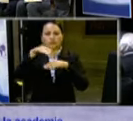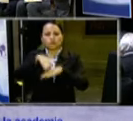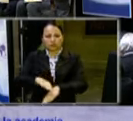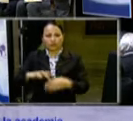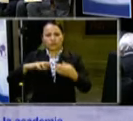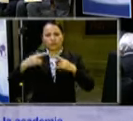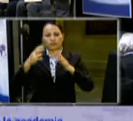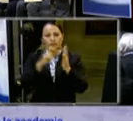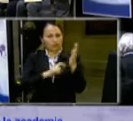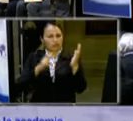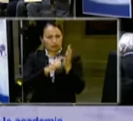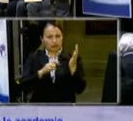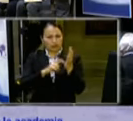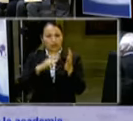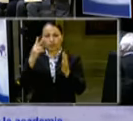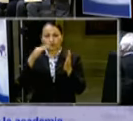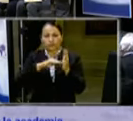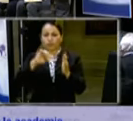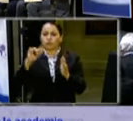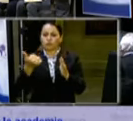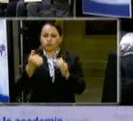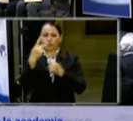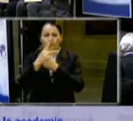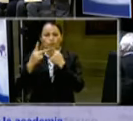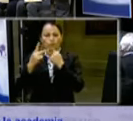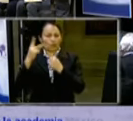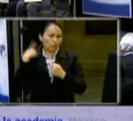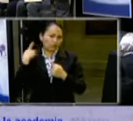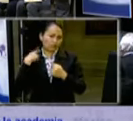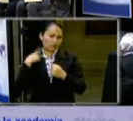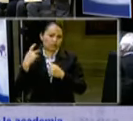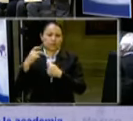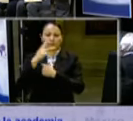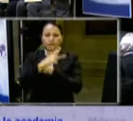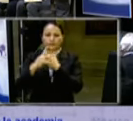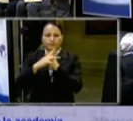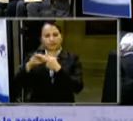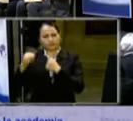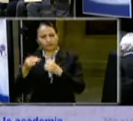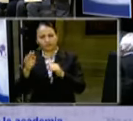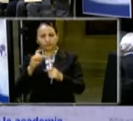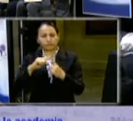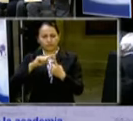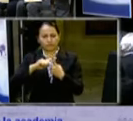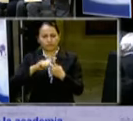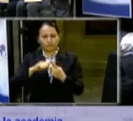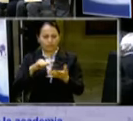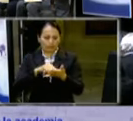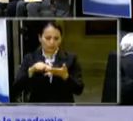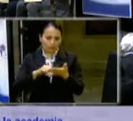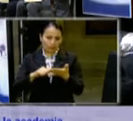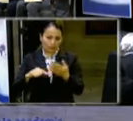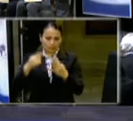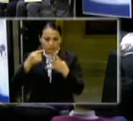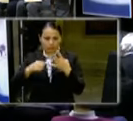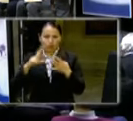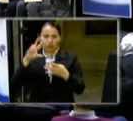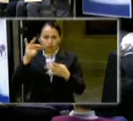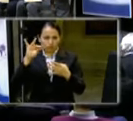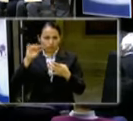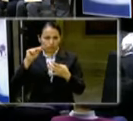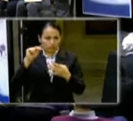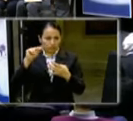del 2011, que nos habla de una política exterior positiva y acorde a los tiempos modernos. Respecto a las facultades del Ejecutivo, artículo 89,